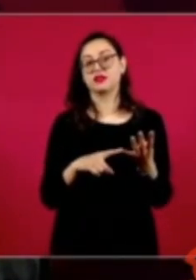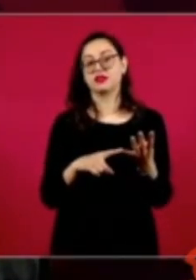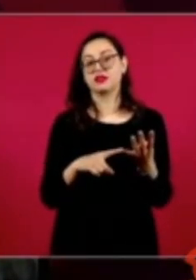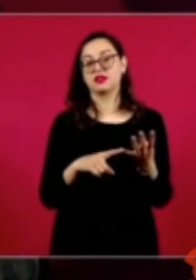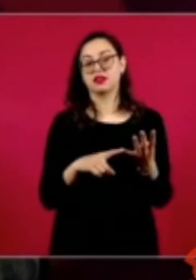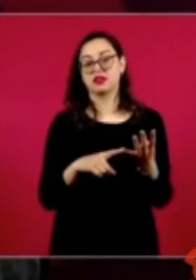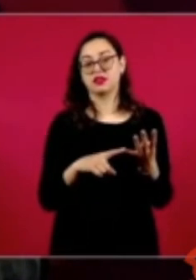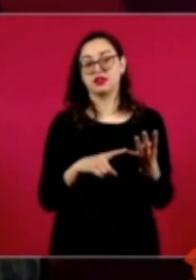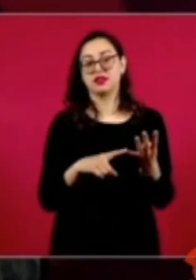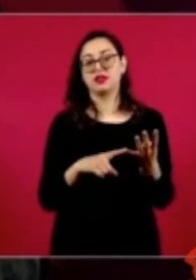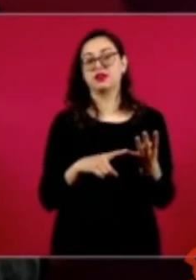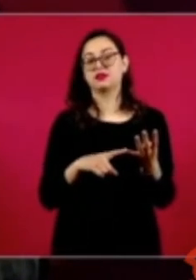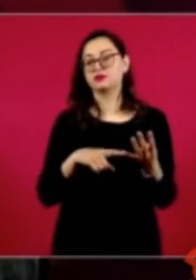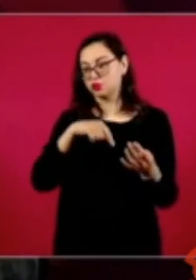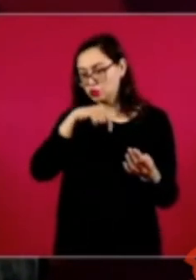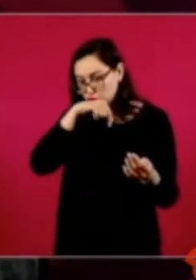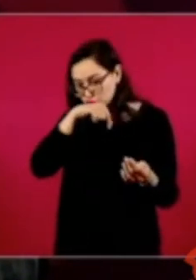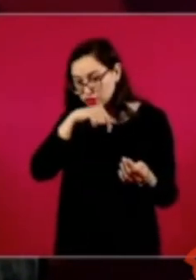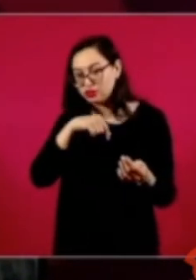besamano,